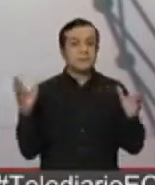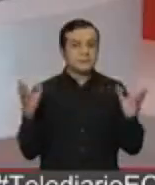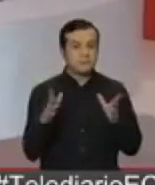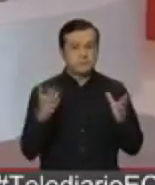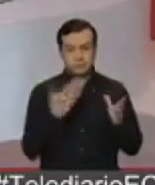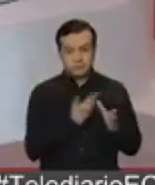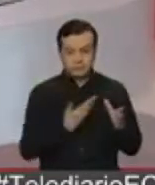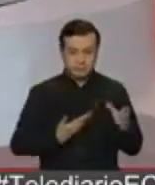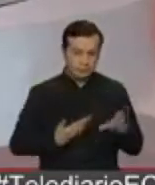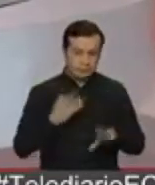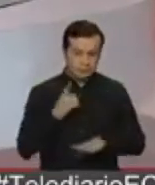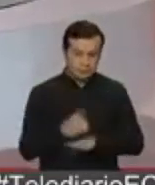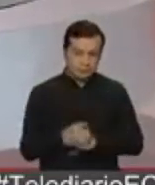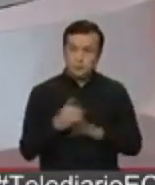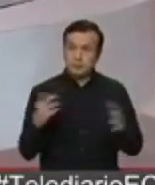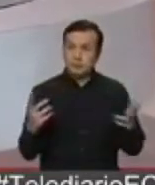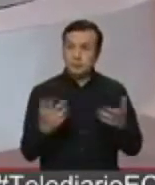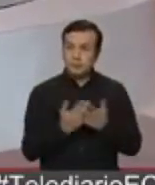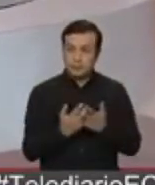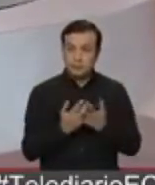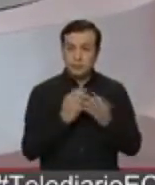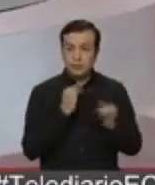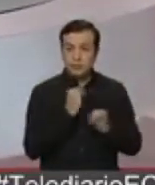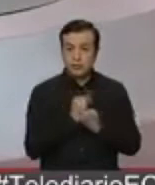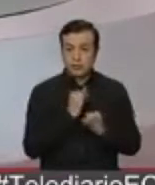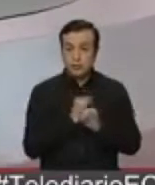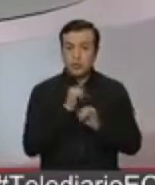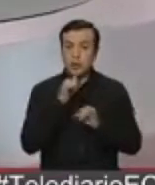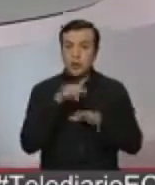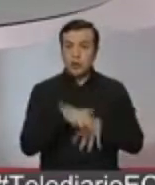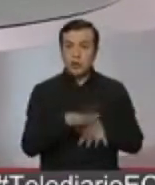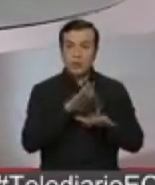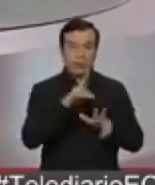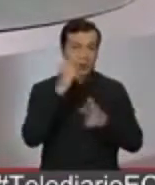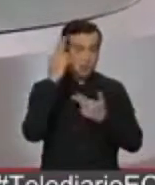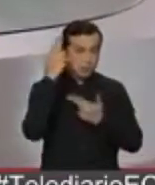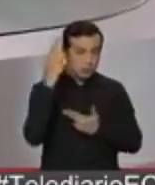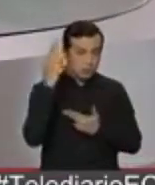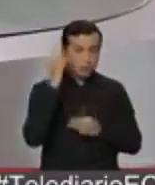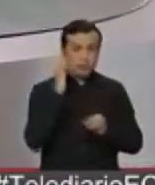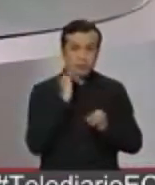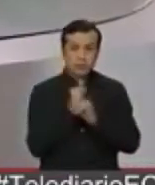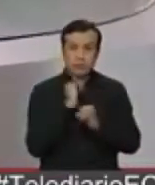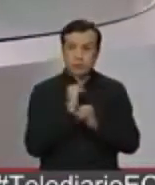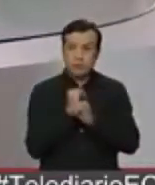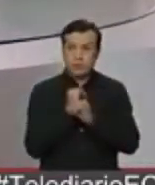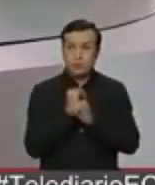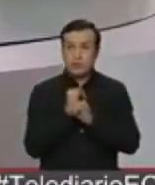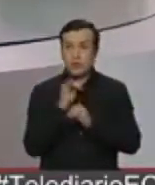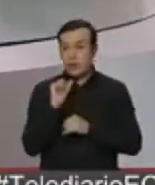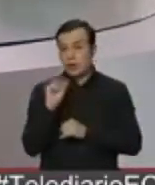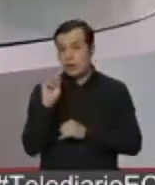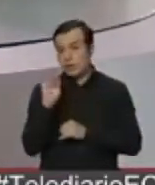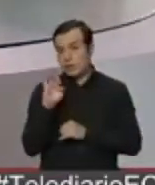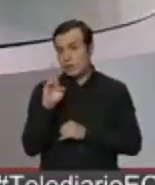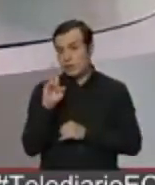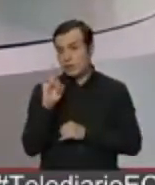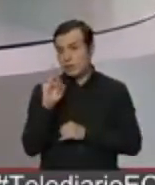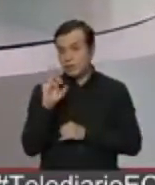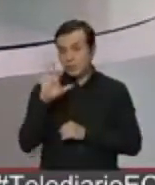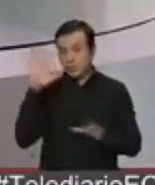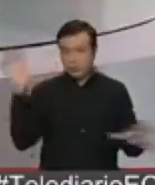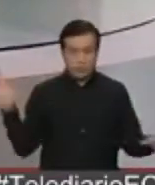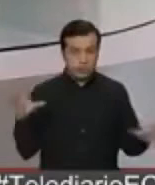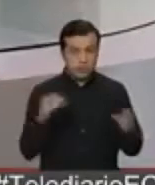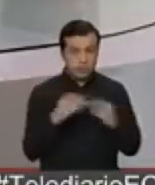habrá la función de la del instituto oceanográfico de la armada con el instituto antártico ecuatoriano estas son medidas a